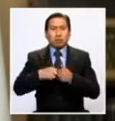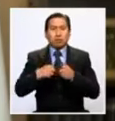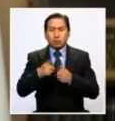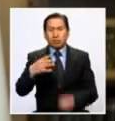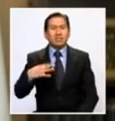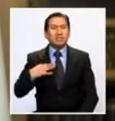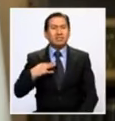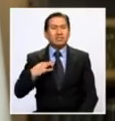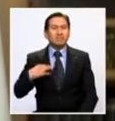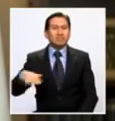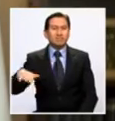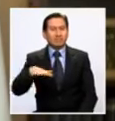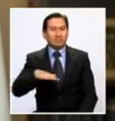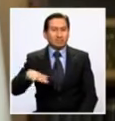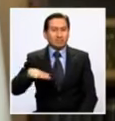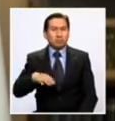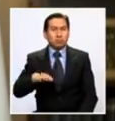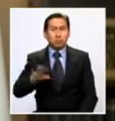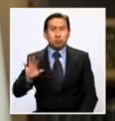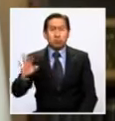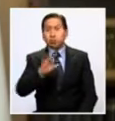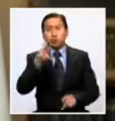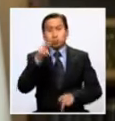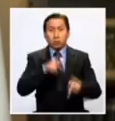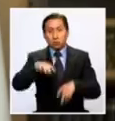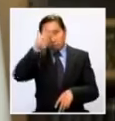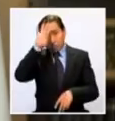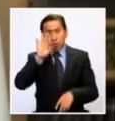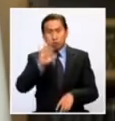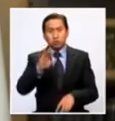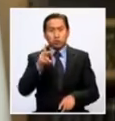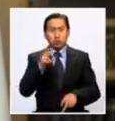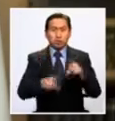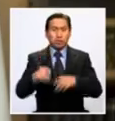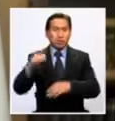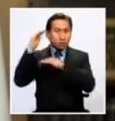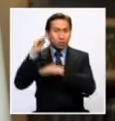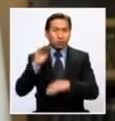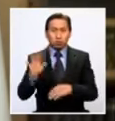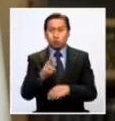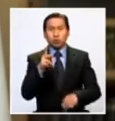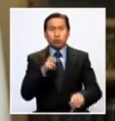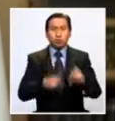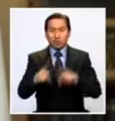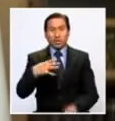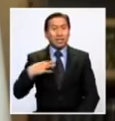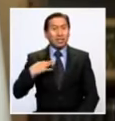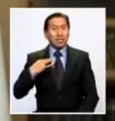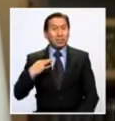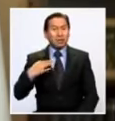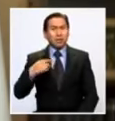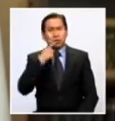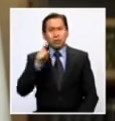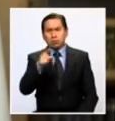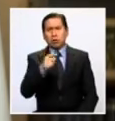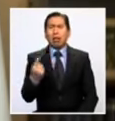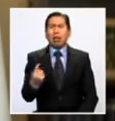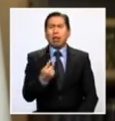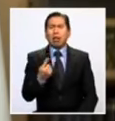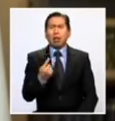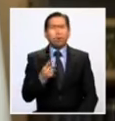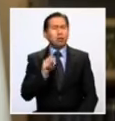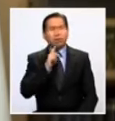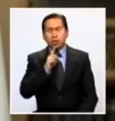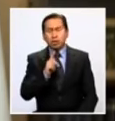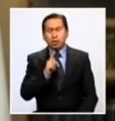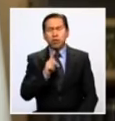Chapare. A los benianos, a los cruceños y a los chapareños quiero decirles que no están solos.